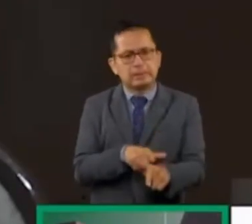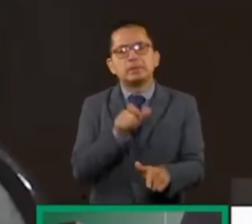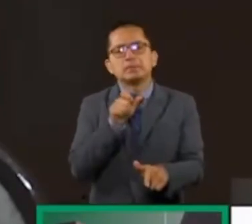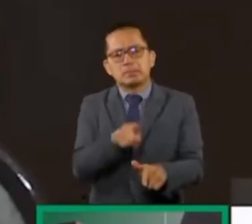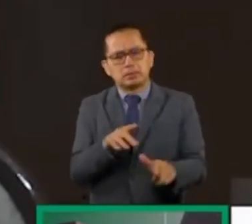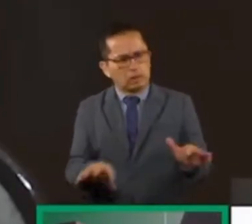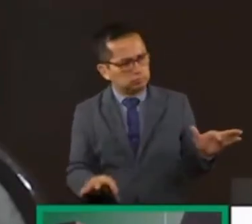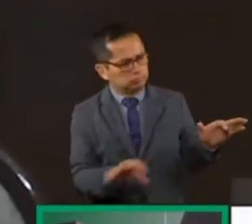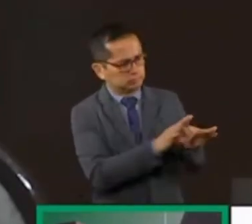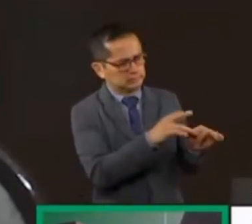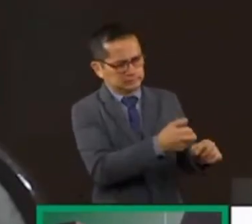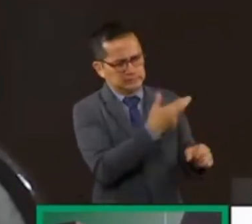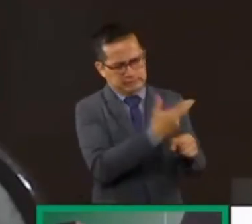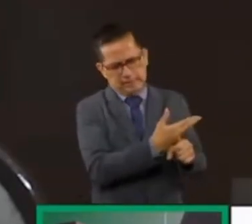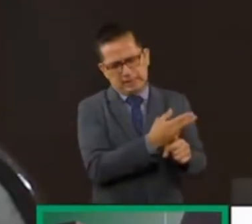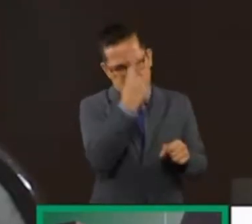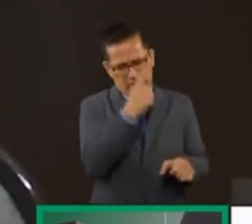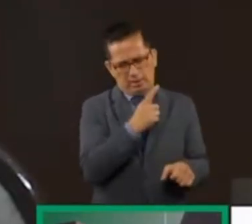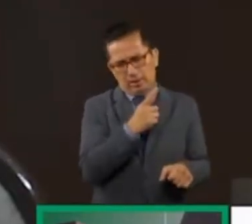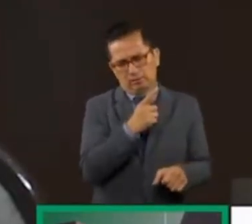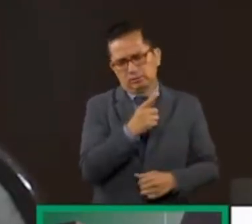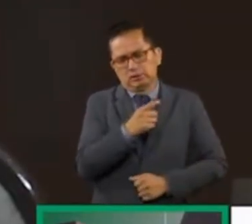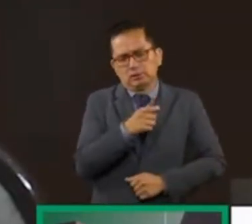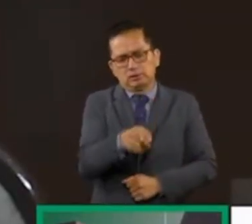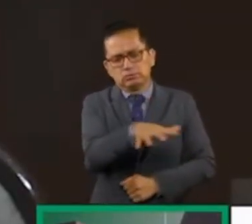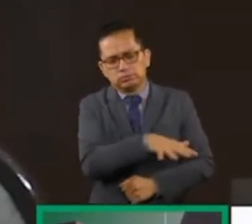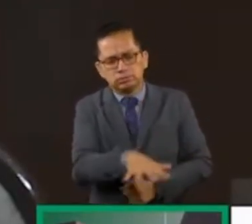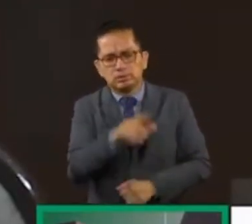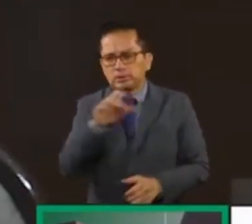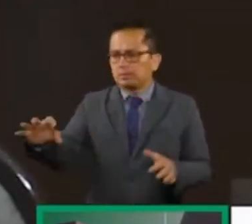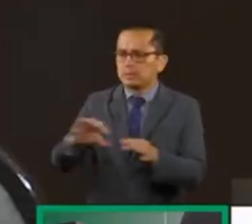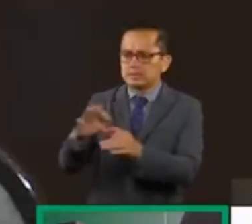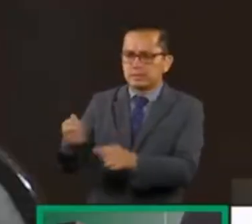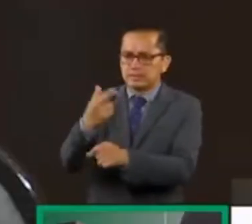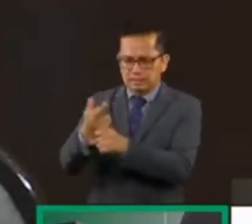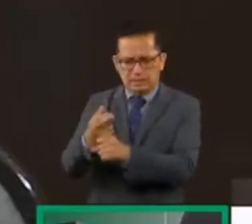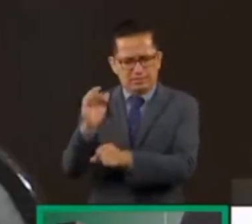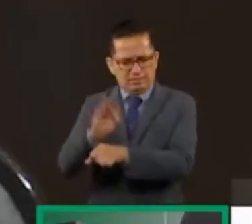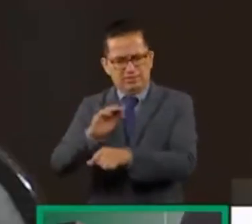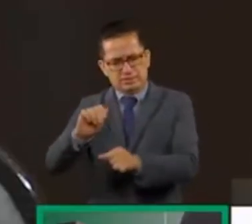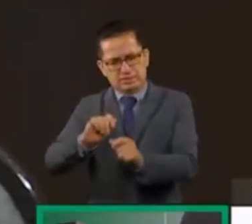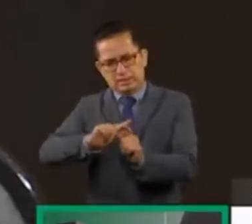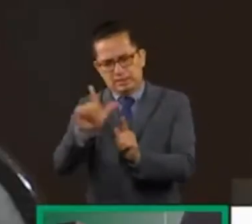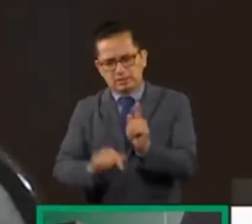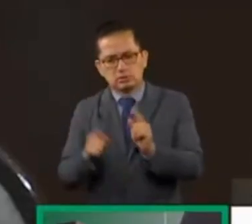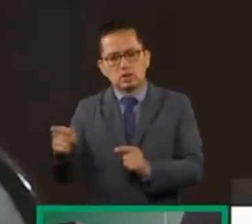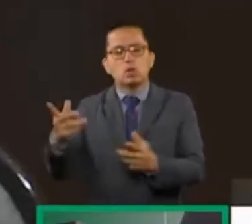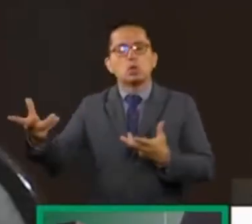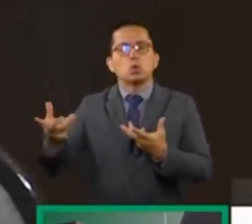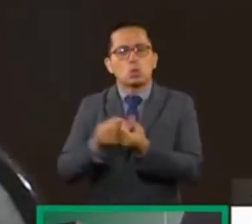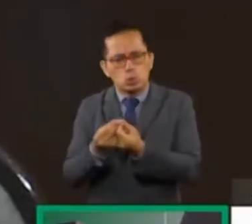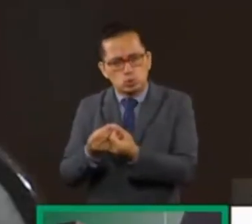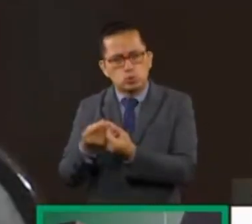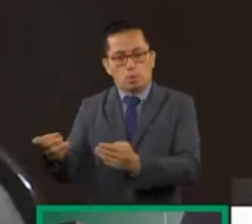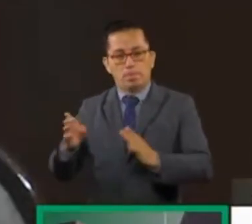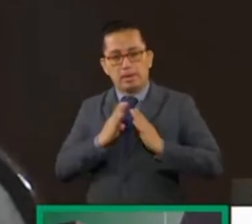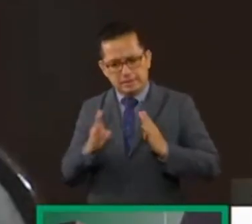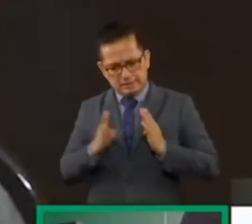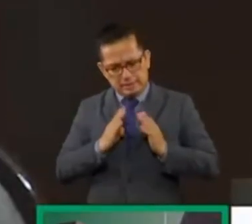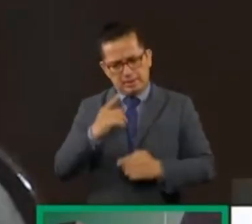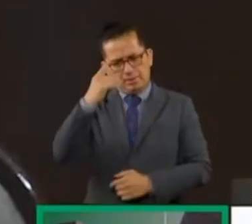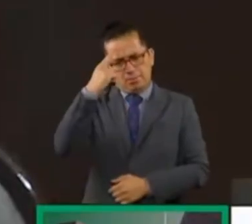Defensa Nacional, participará con el Ejército y Fuerza Aérea Mexicanos en la defensa de la